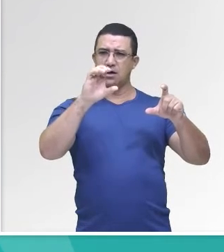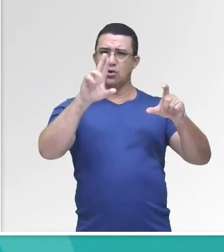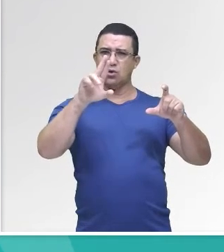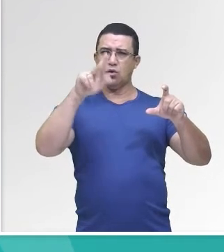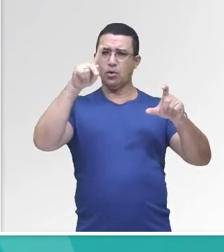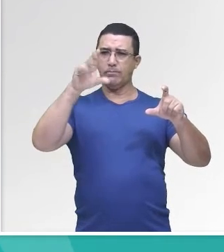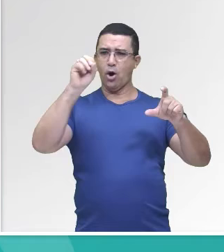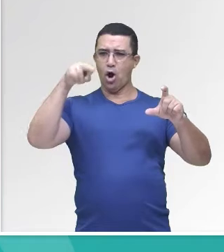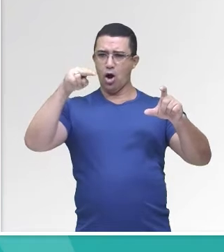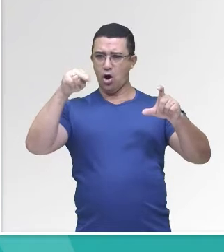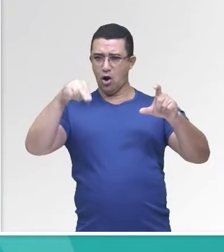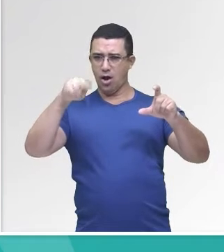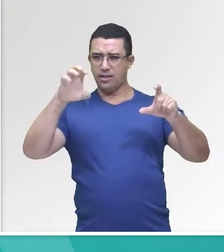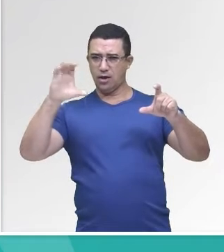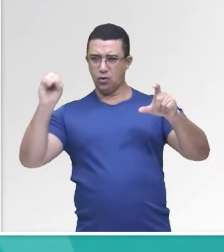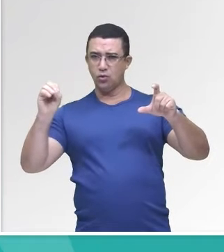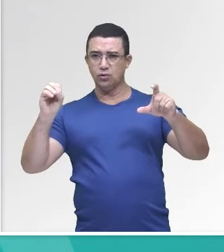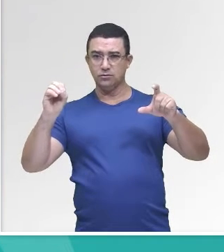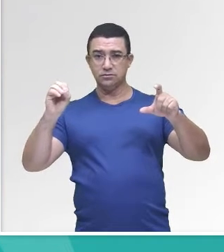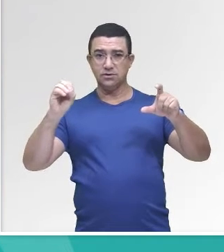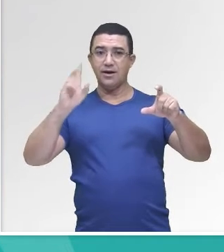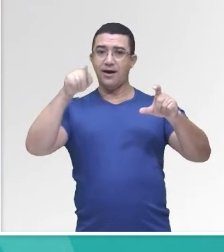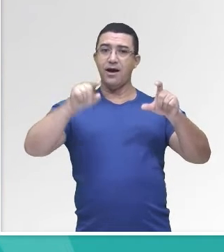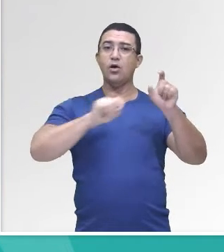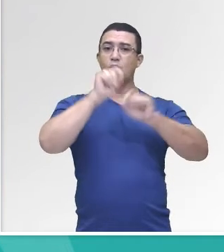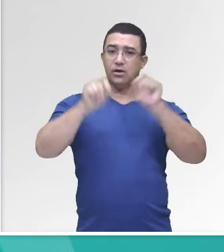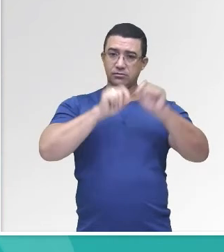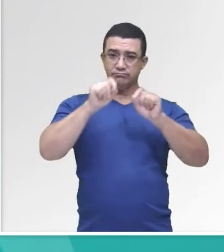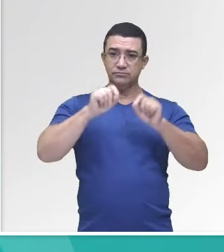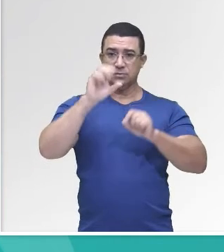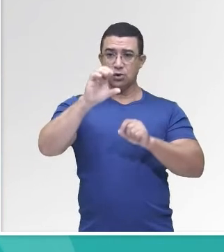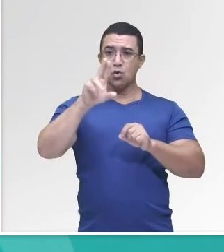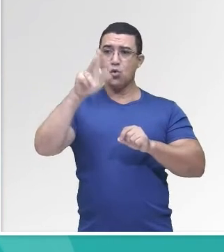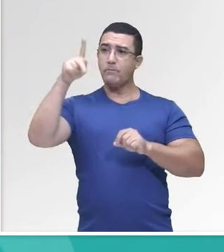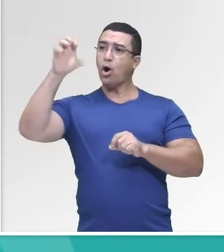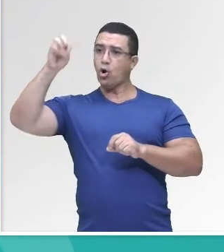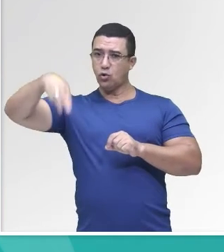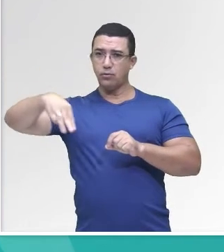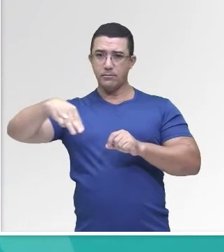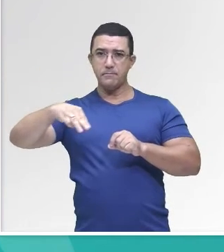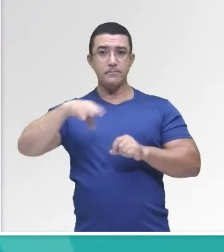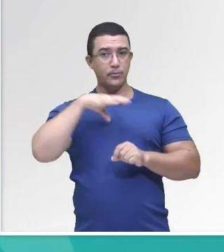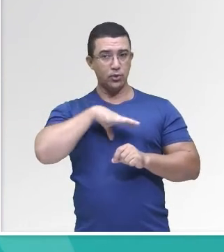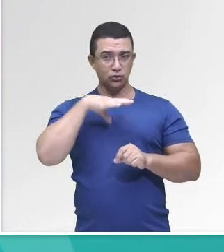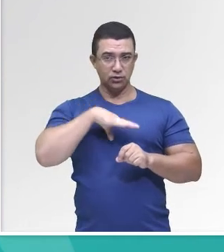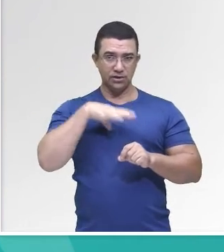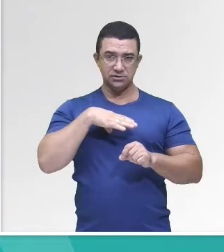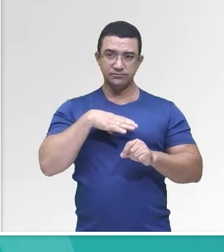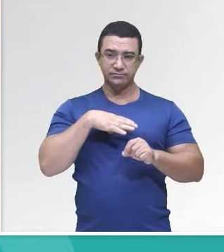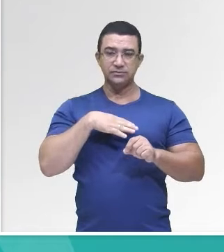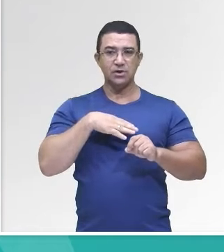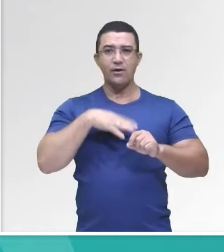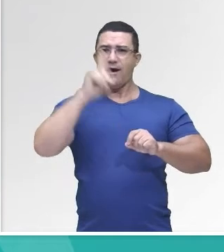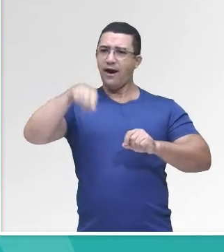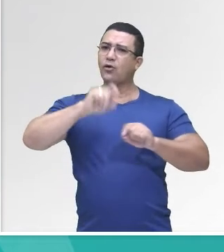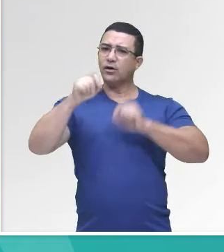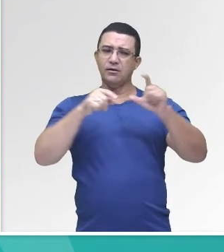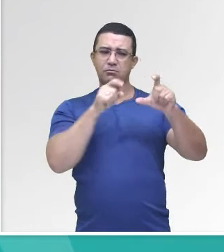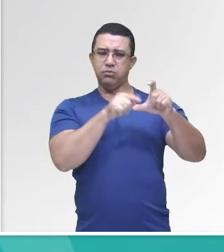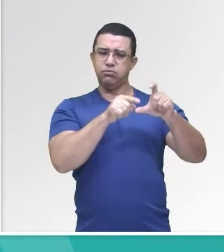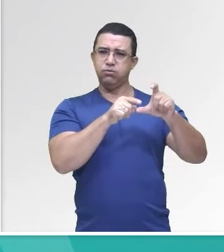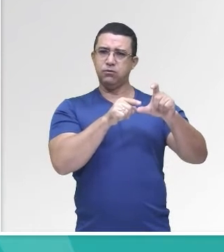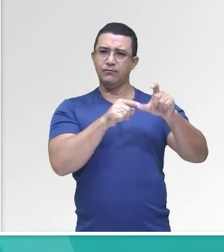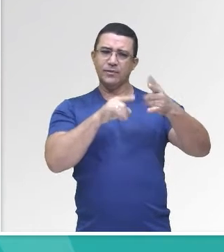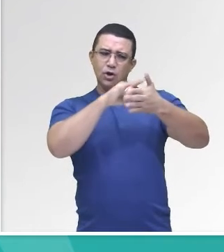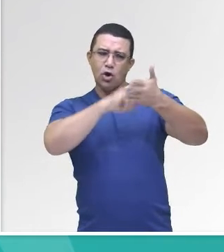escritas. Pero ahora es mucho más fácil hacerse de una cuponera de descuentos y mejor